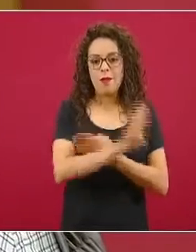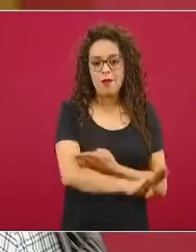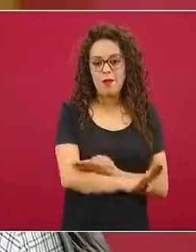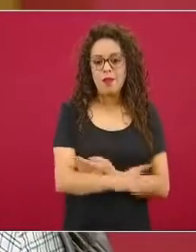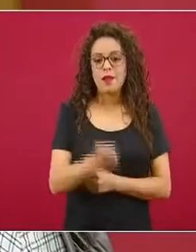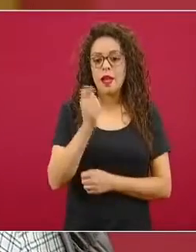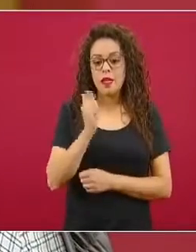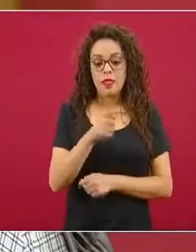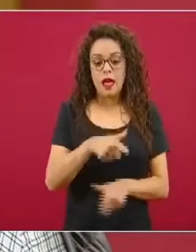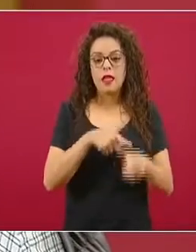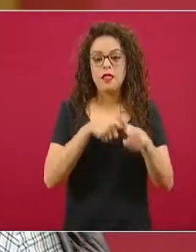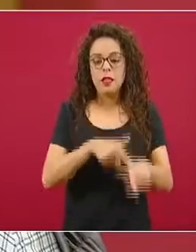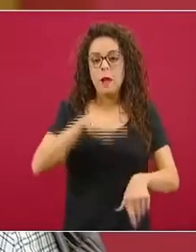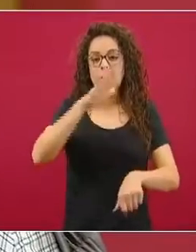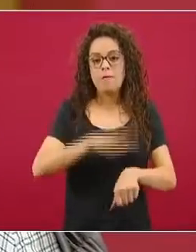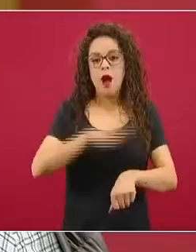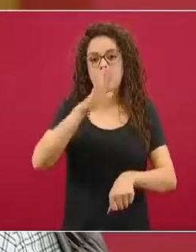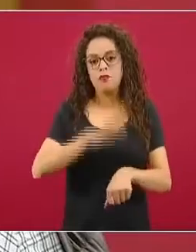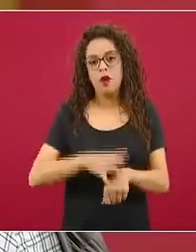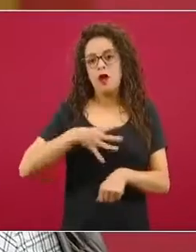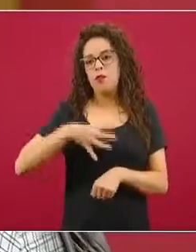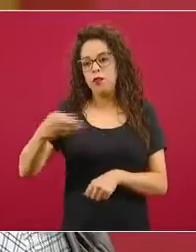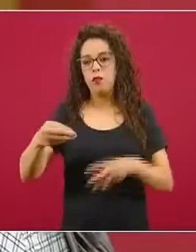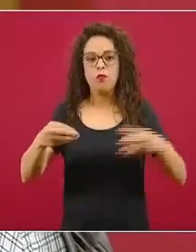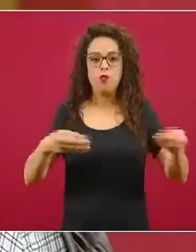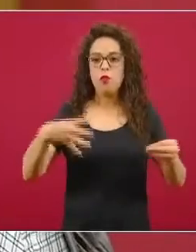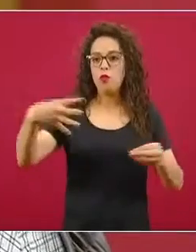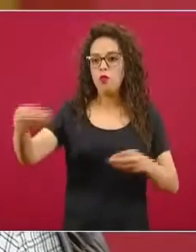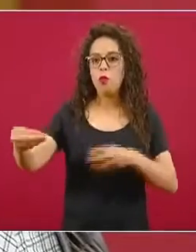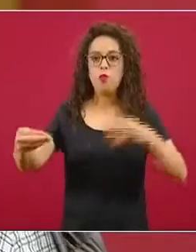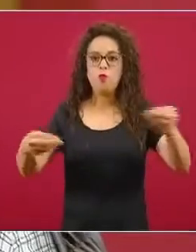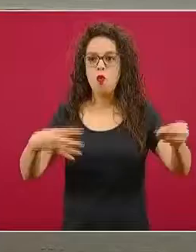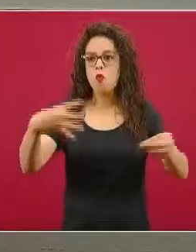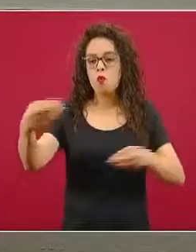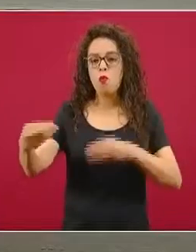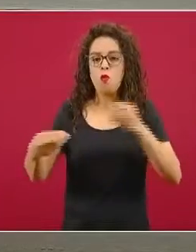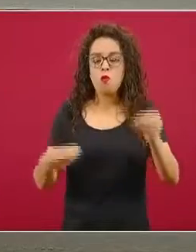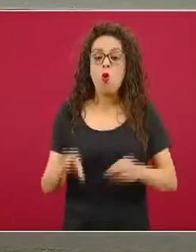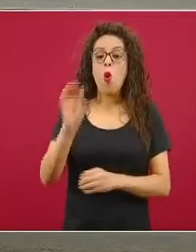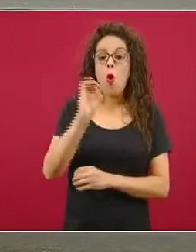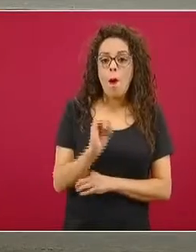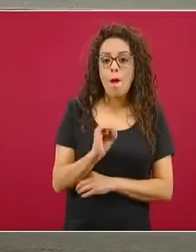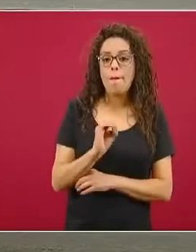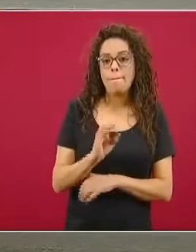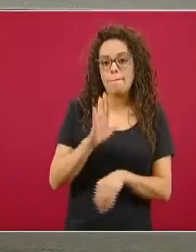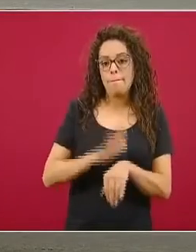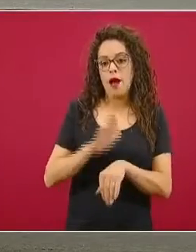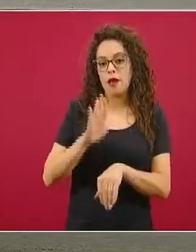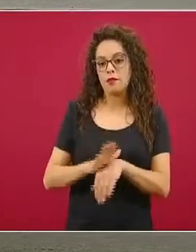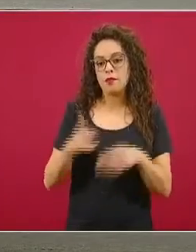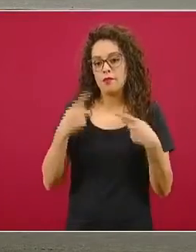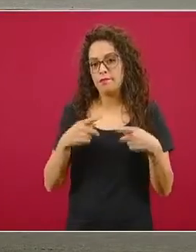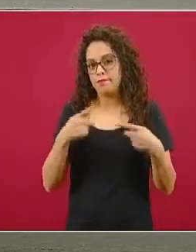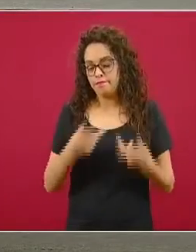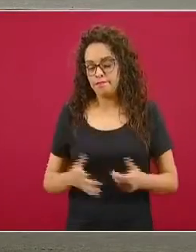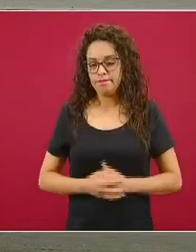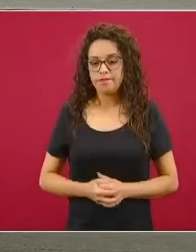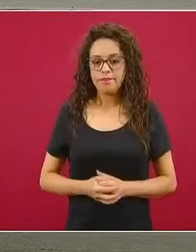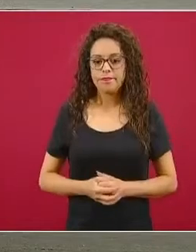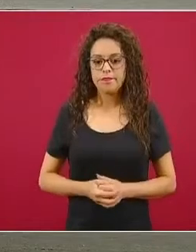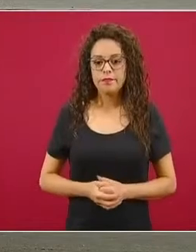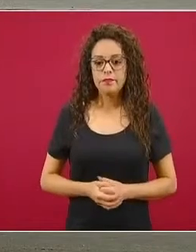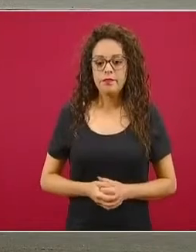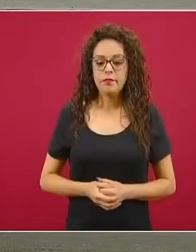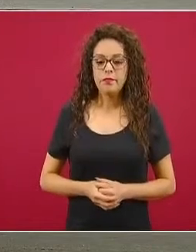un brote continúe dispersándose o continúe produciendo más casos. Entonces, en relación a